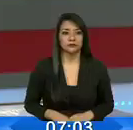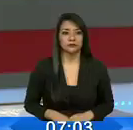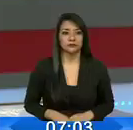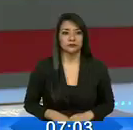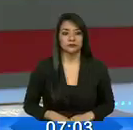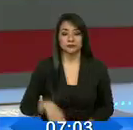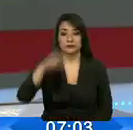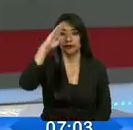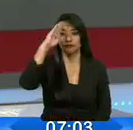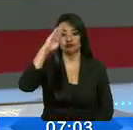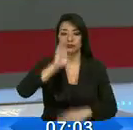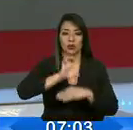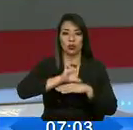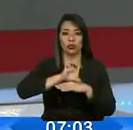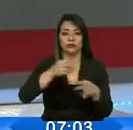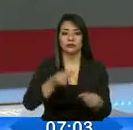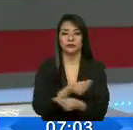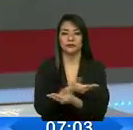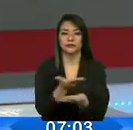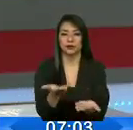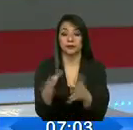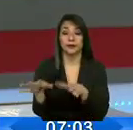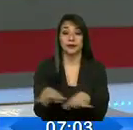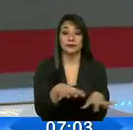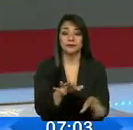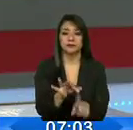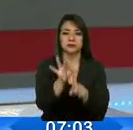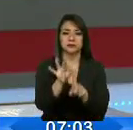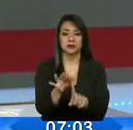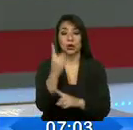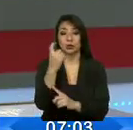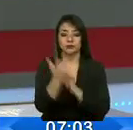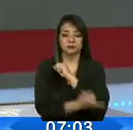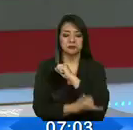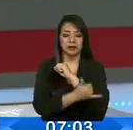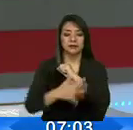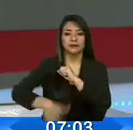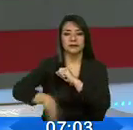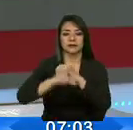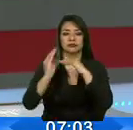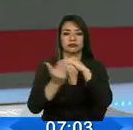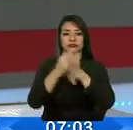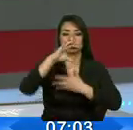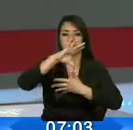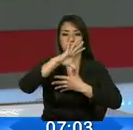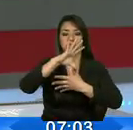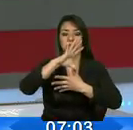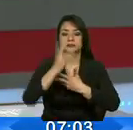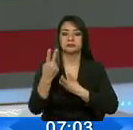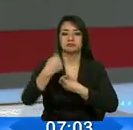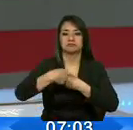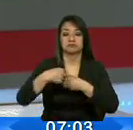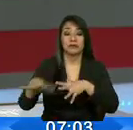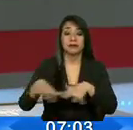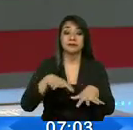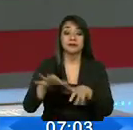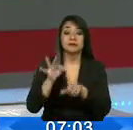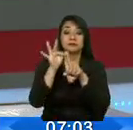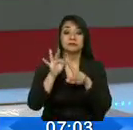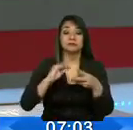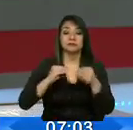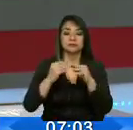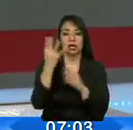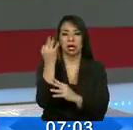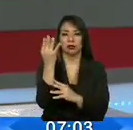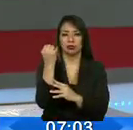La policía ecuatoriana informó sobre un mega operativo en el que participaron 11 países del continente. En el operativo Mega Impacto 14 se